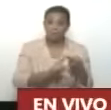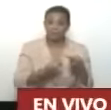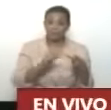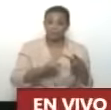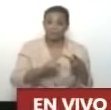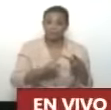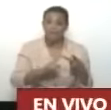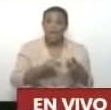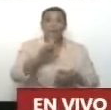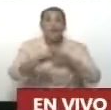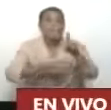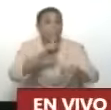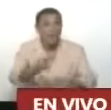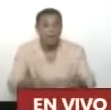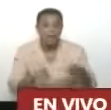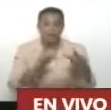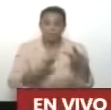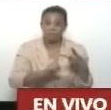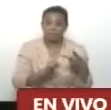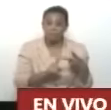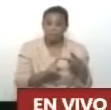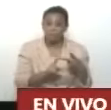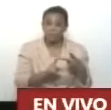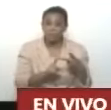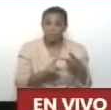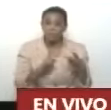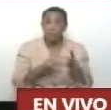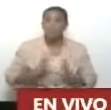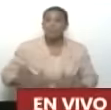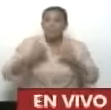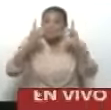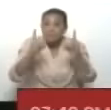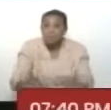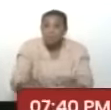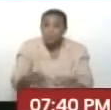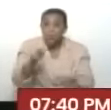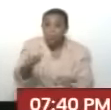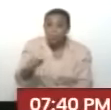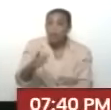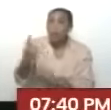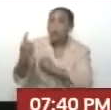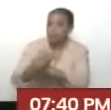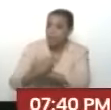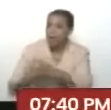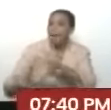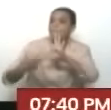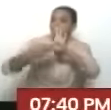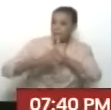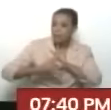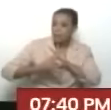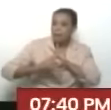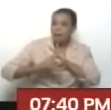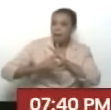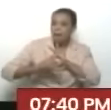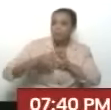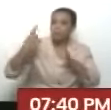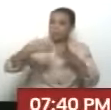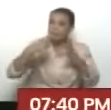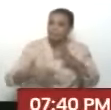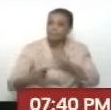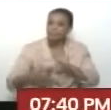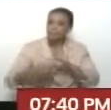el referéndum, cuyas decisiones serán de carácter vinculante, entre